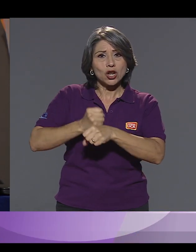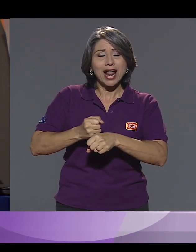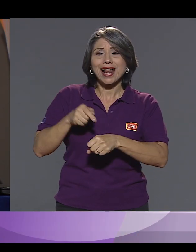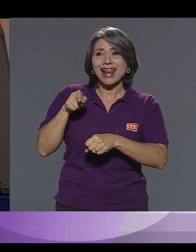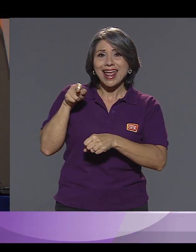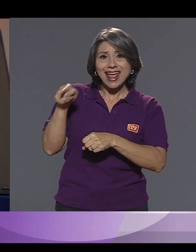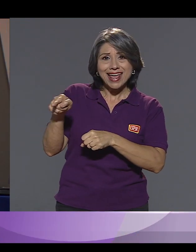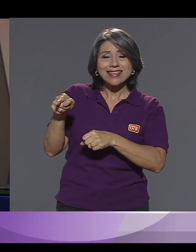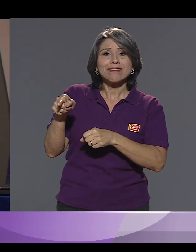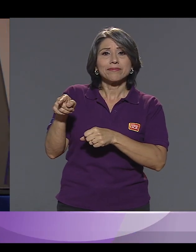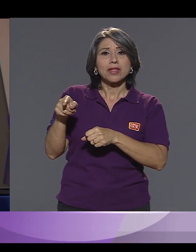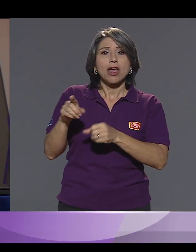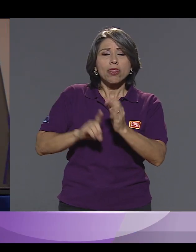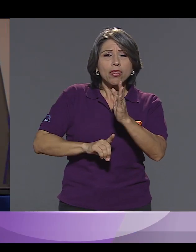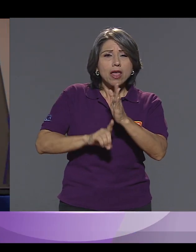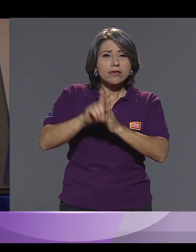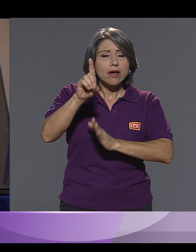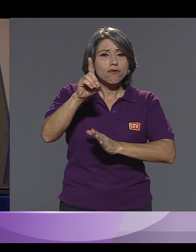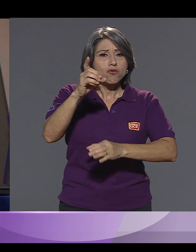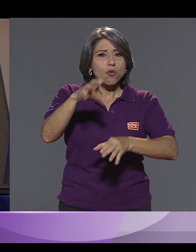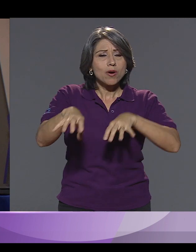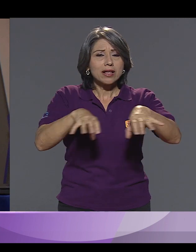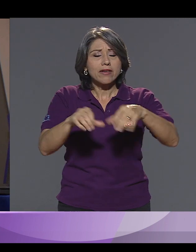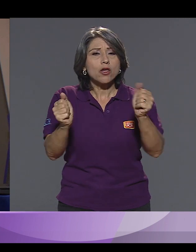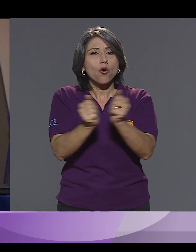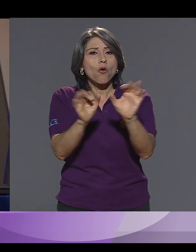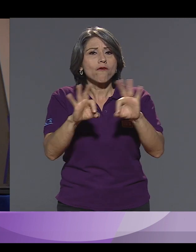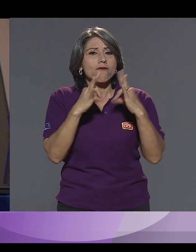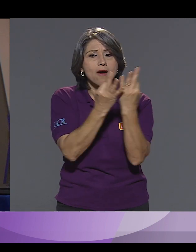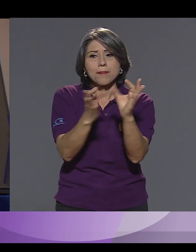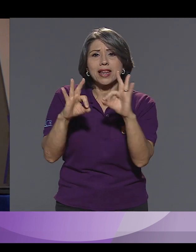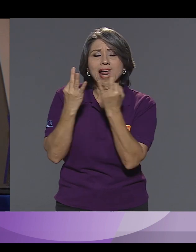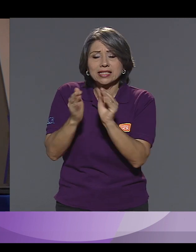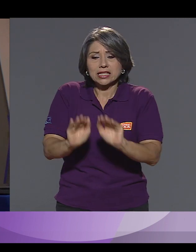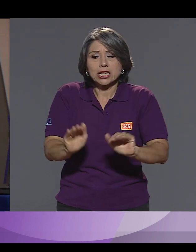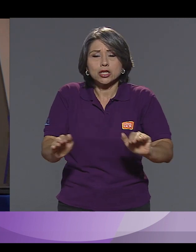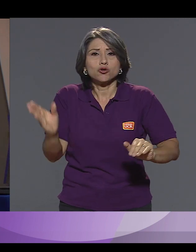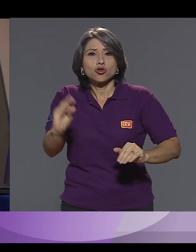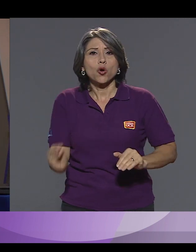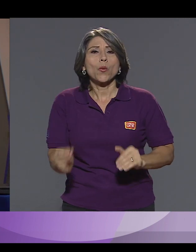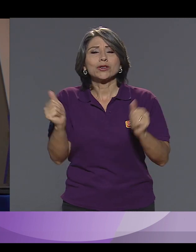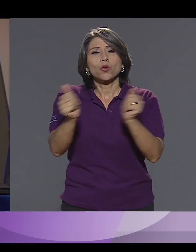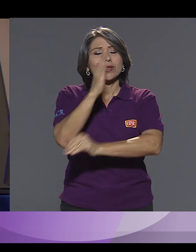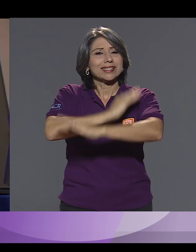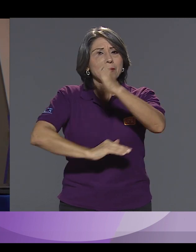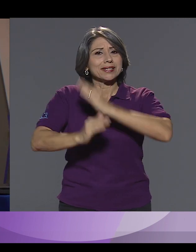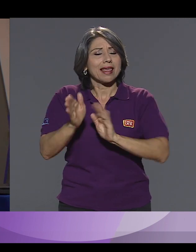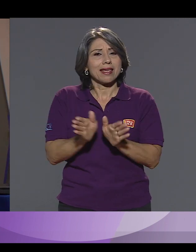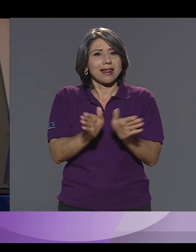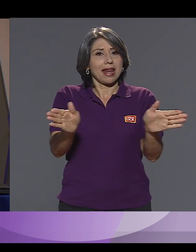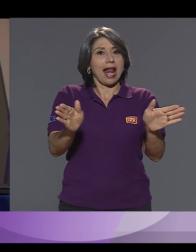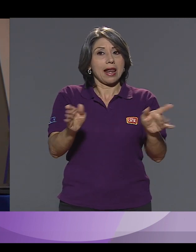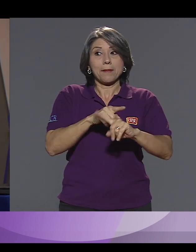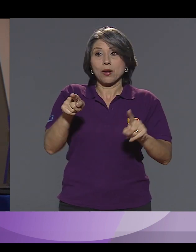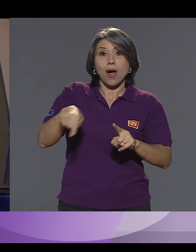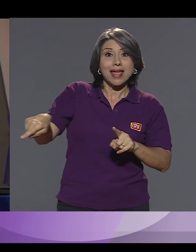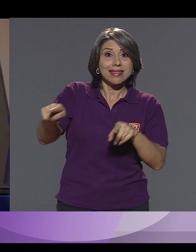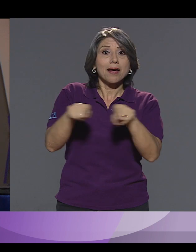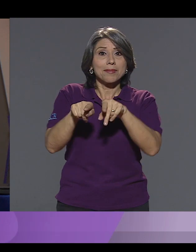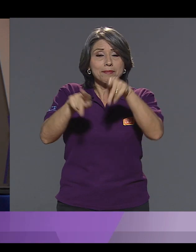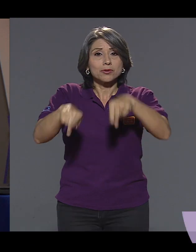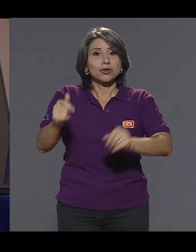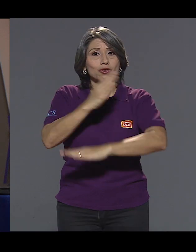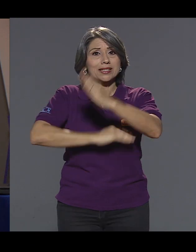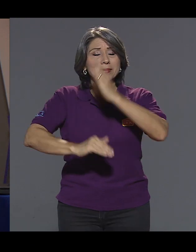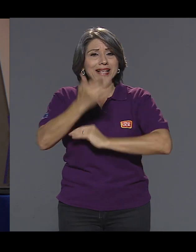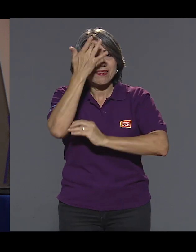con familiares de niños, jóvenes con discapacidad en general, pero había con discapacidad intelectual. Y ese era un problema